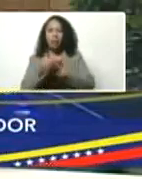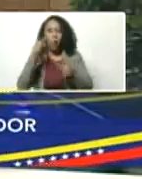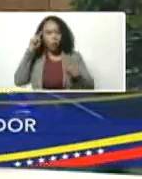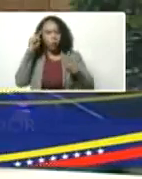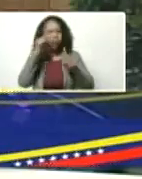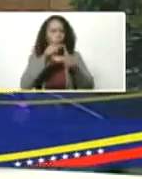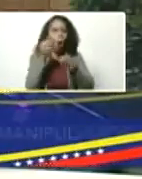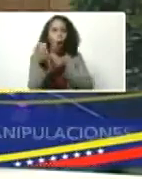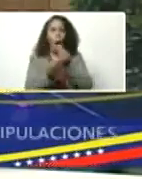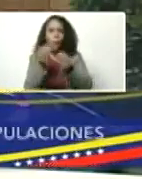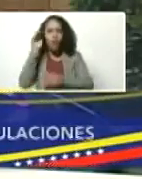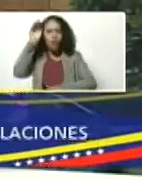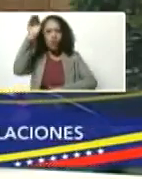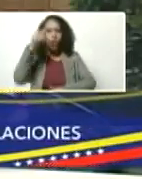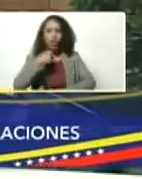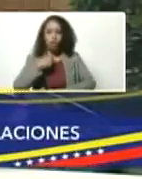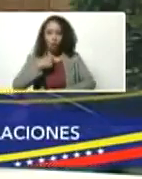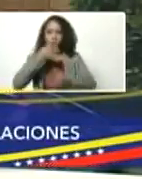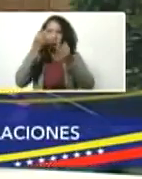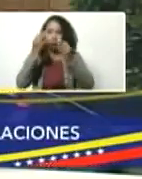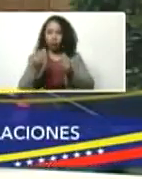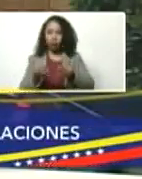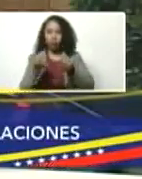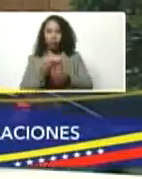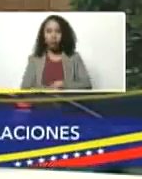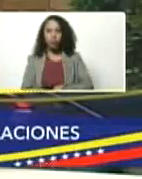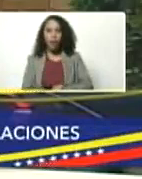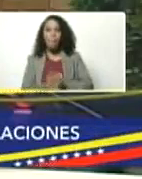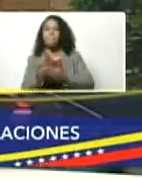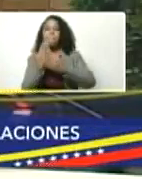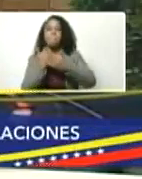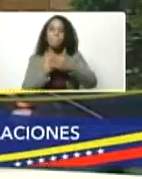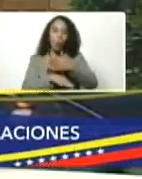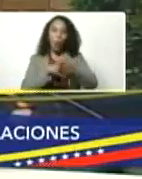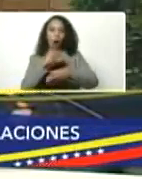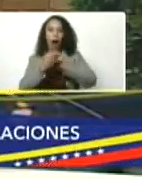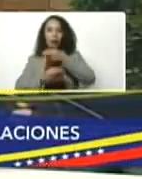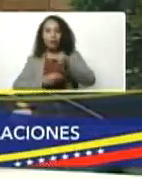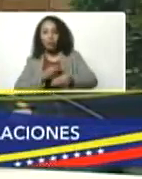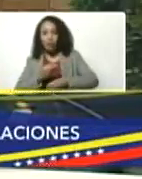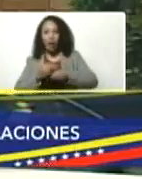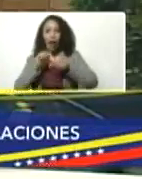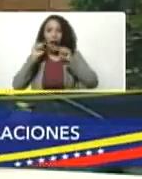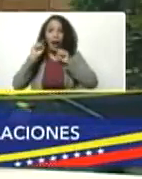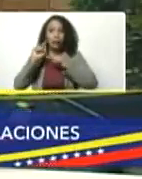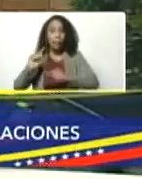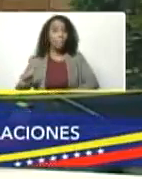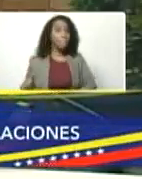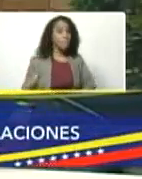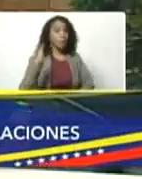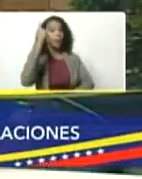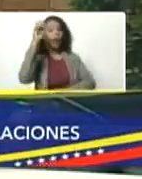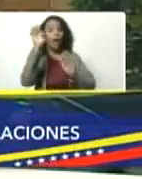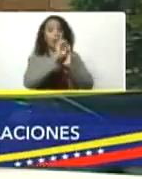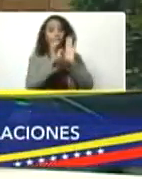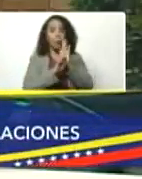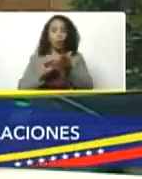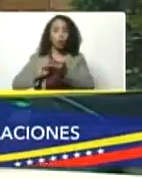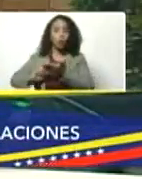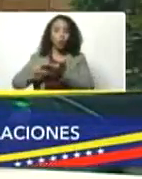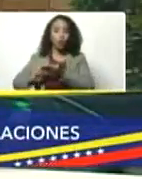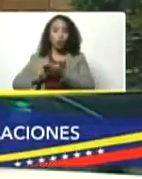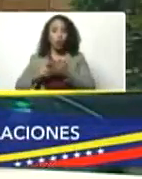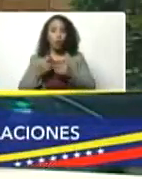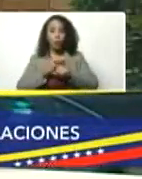dónde vamos, y yo les aseguro, vamos a consolidar esta primera etapa de recuperación,